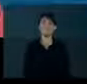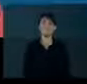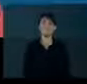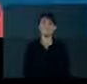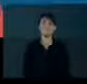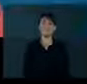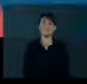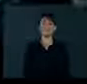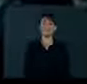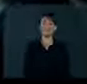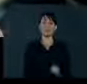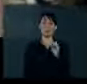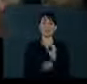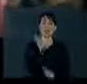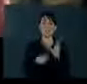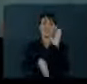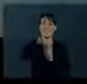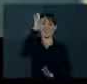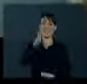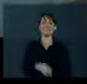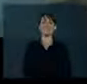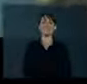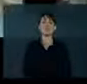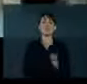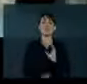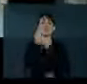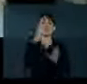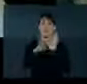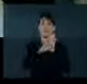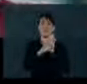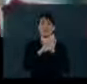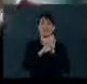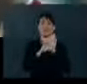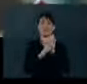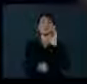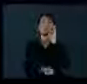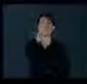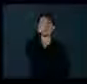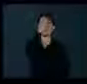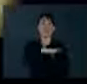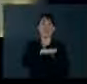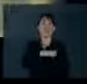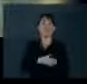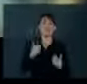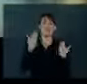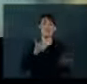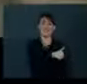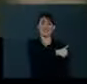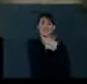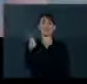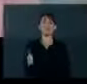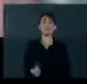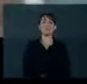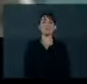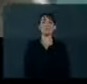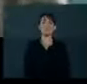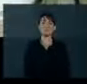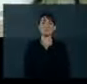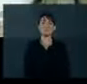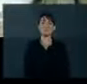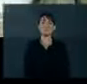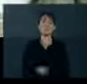De todos. Una nueva mayoría. Una nueva constitución. Un nuevo Chile para todos.